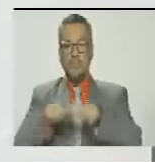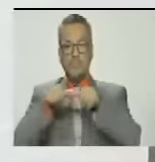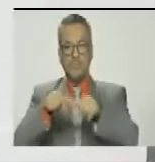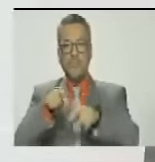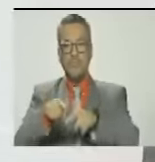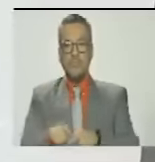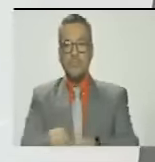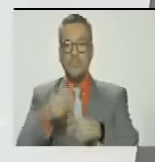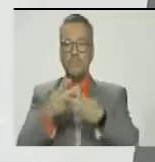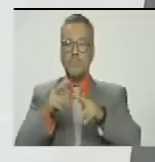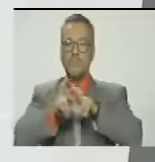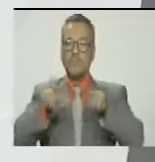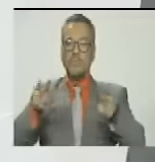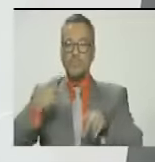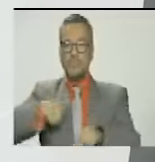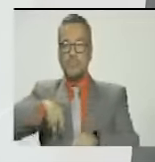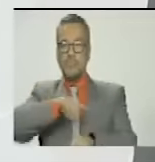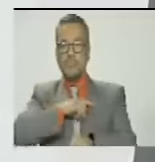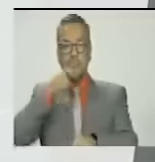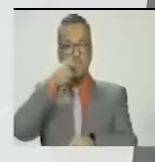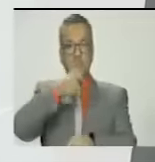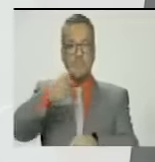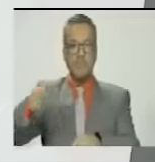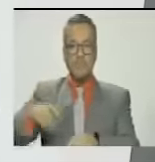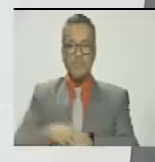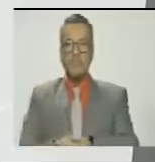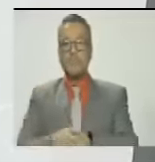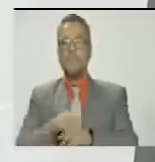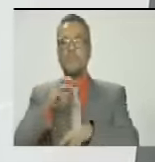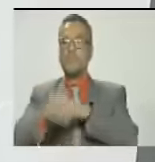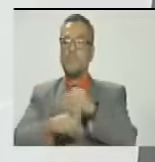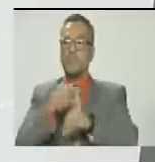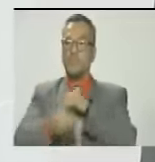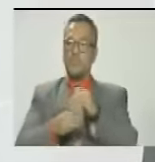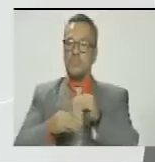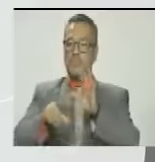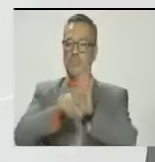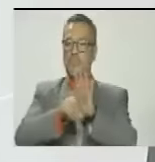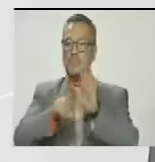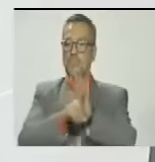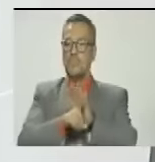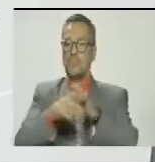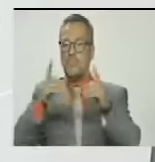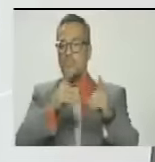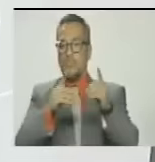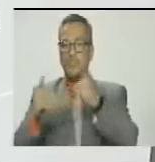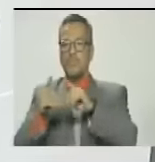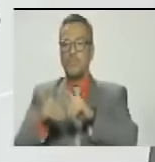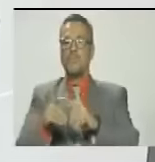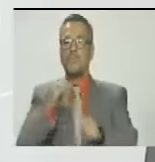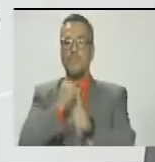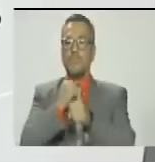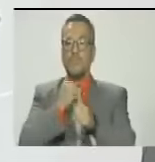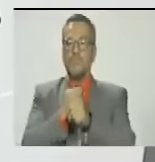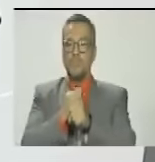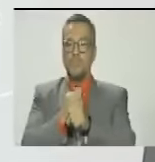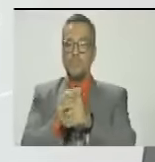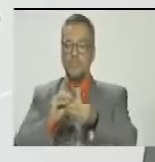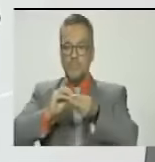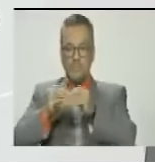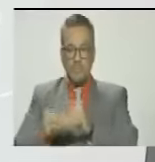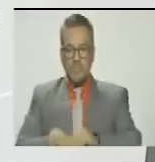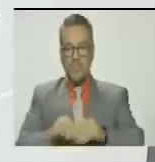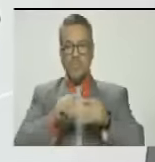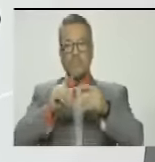mantener la paz para nuestro pueblo. Hacer leyes, dar debates en función de la recuperación